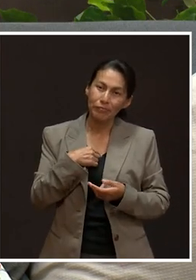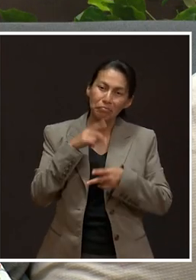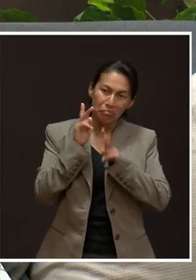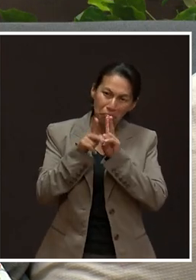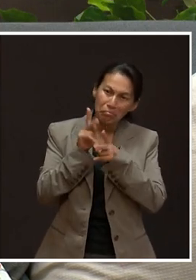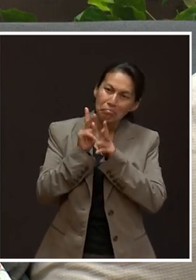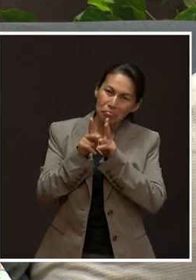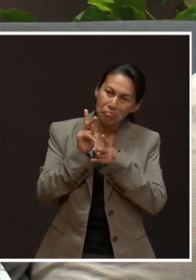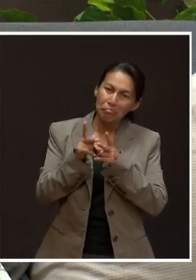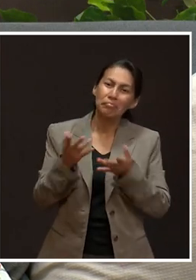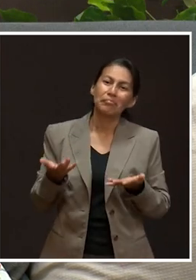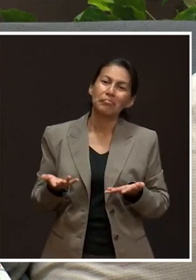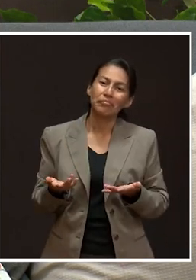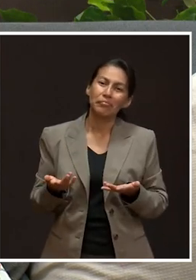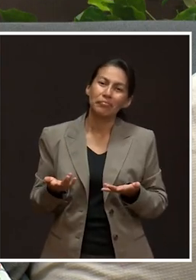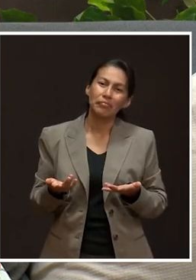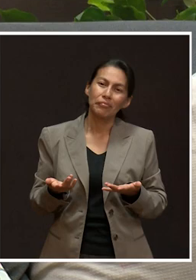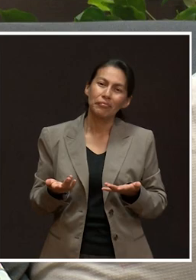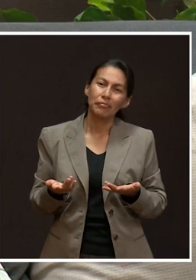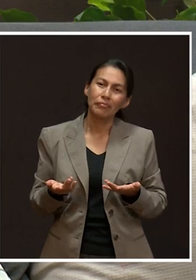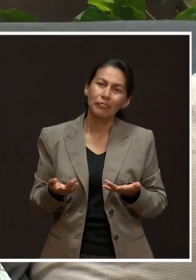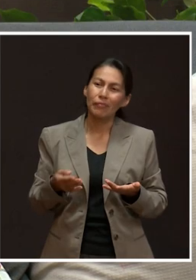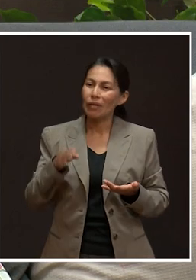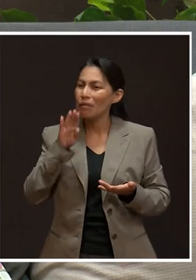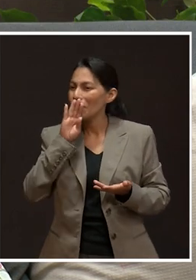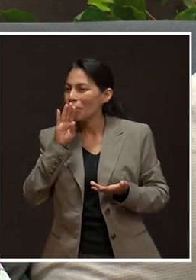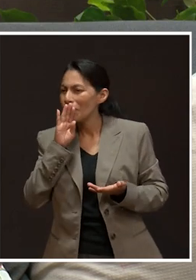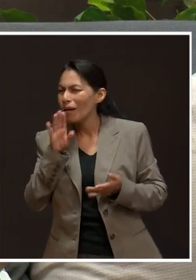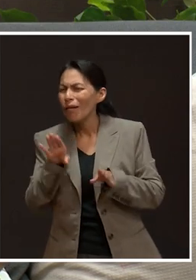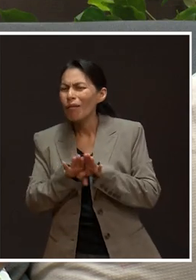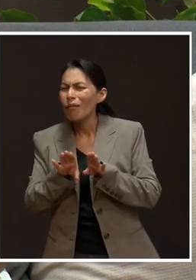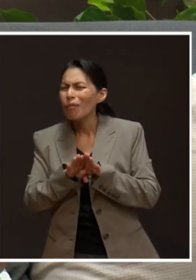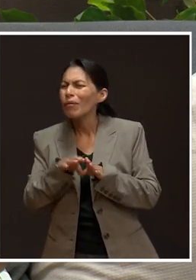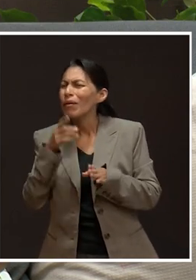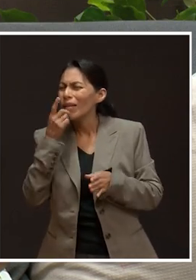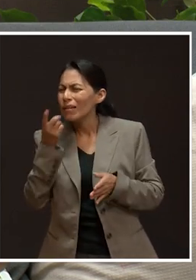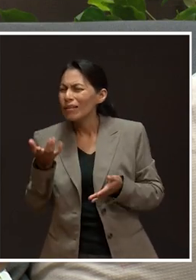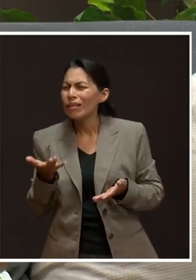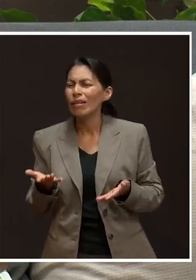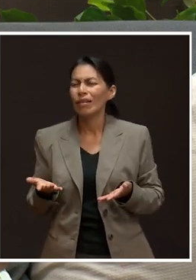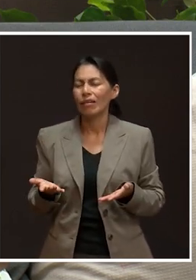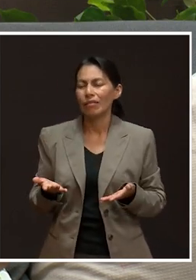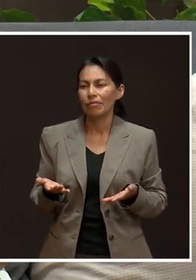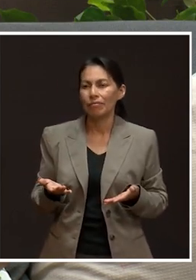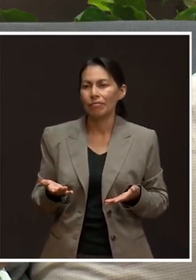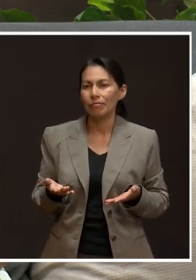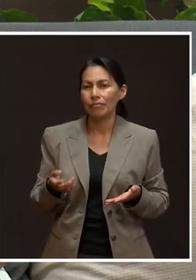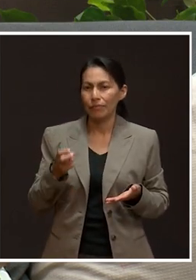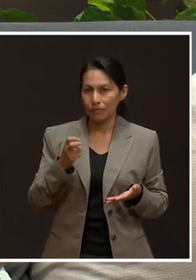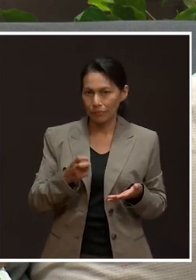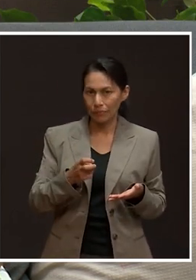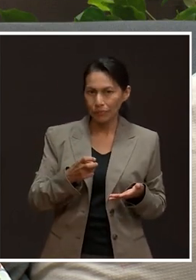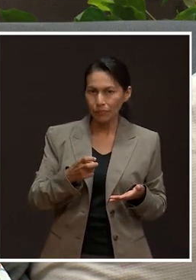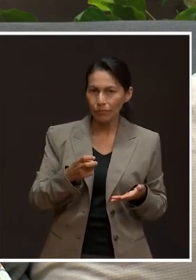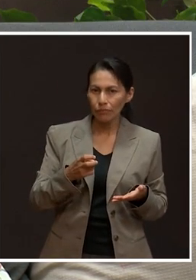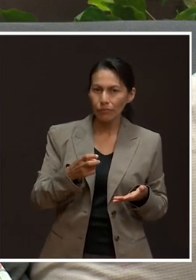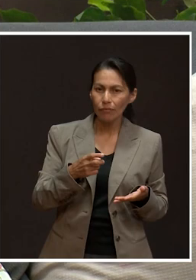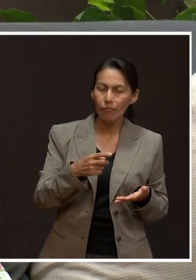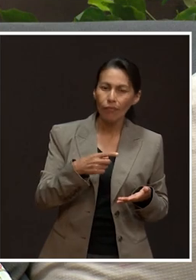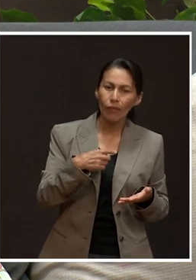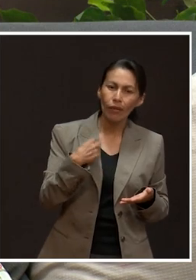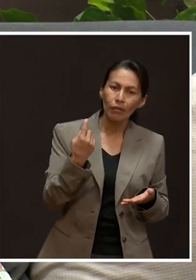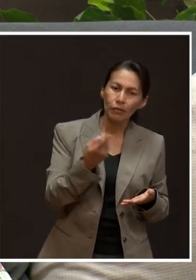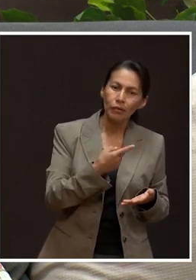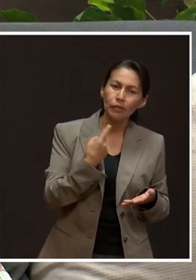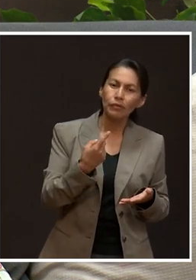a quien contarle porque pues, pues cómo le iba a decir a mi mamá si estaba muy mal. Y el caso es que a nosotros nos